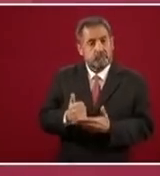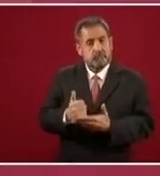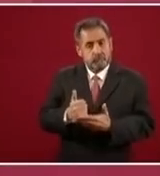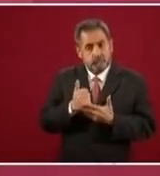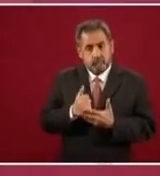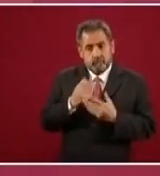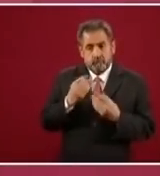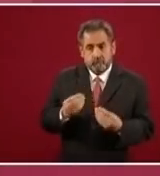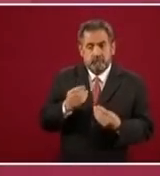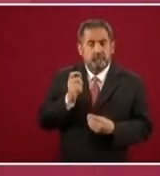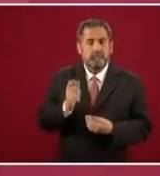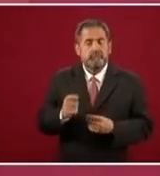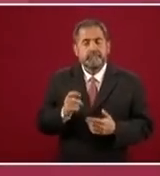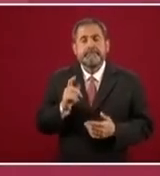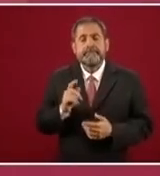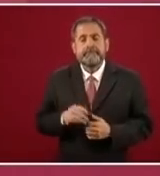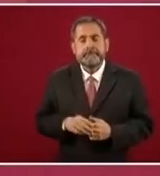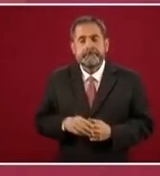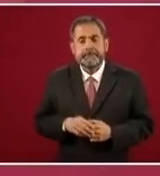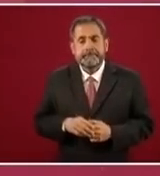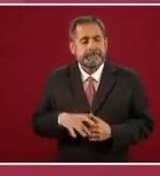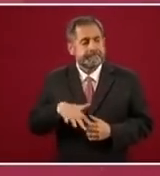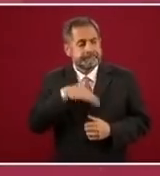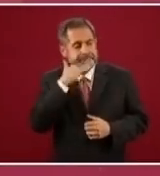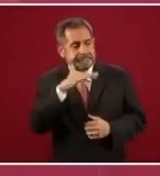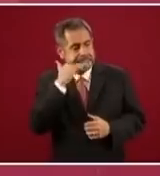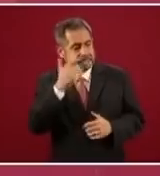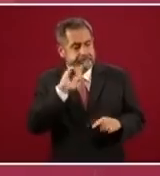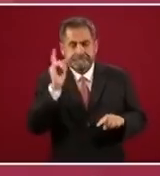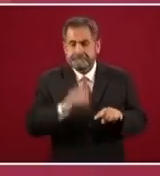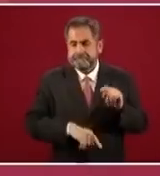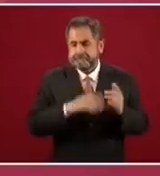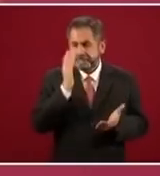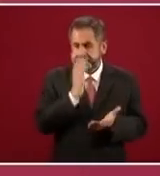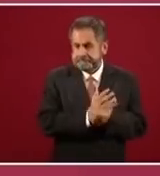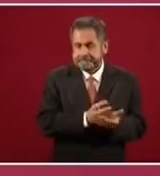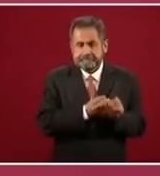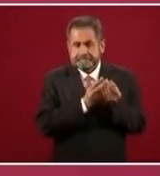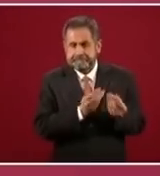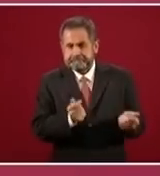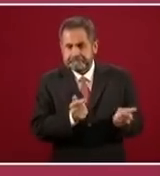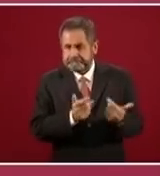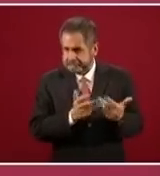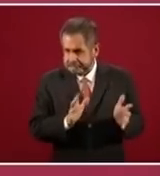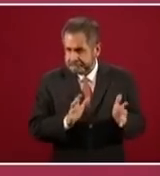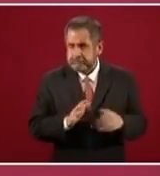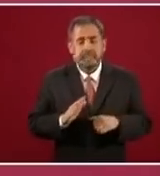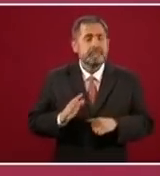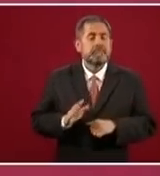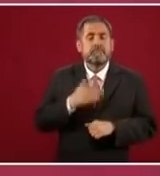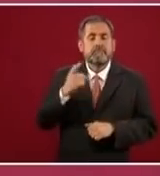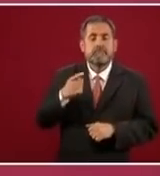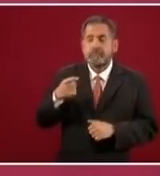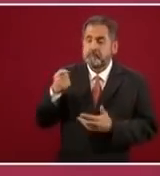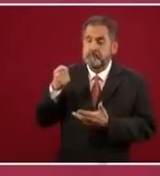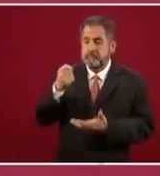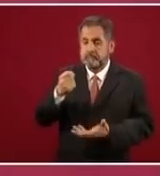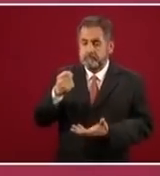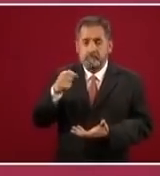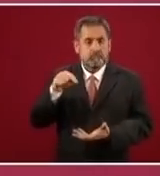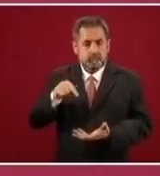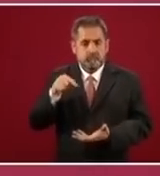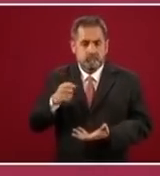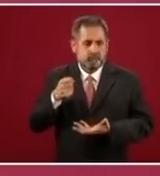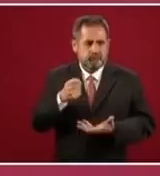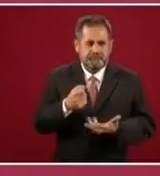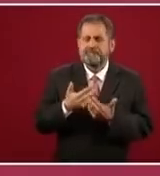mucho el acabar con la corrupción, porque el presupuesto de salud va